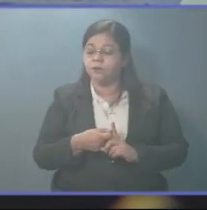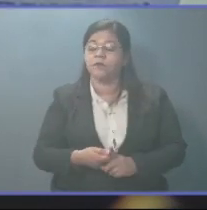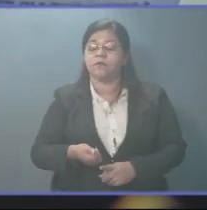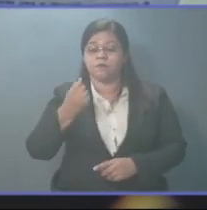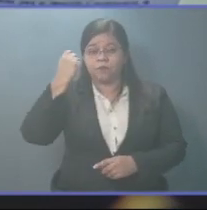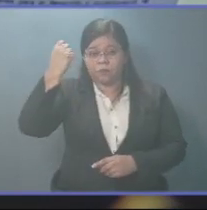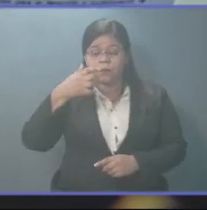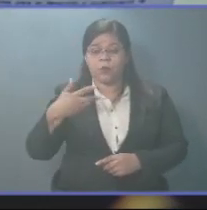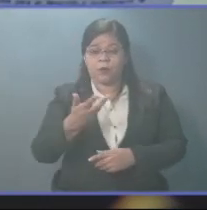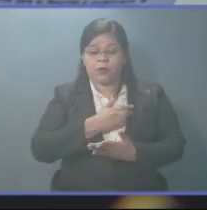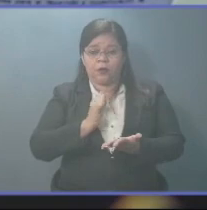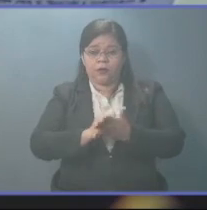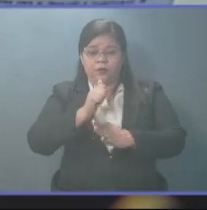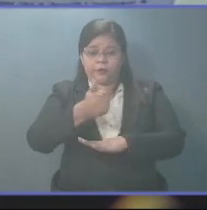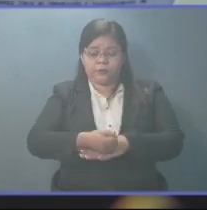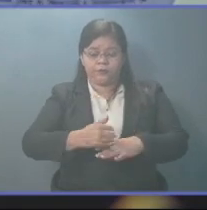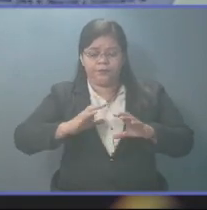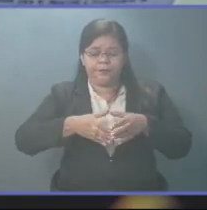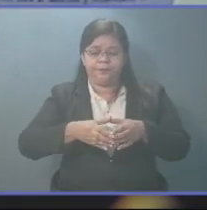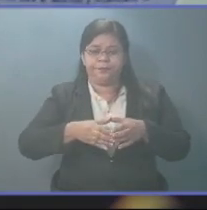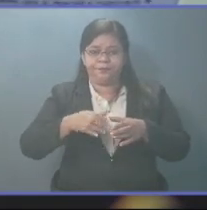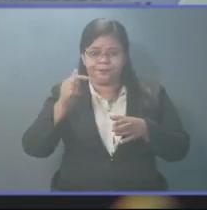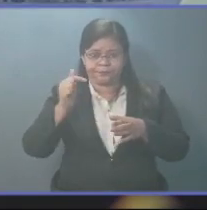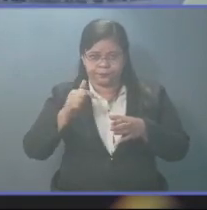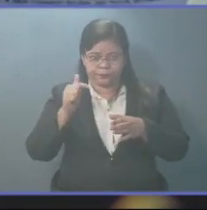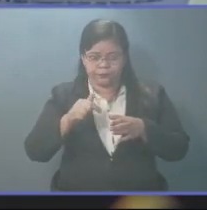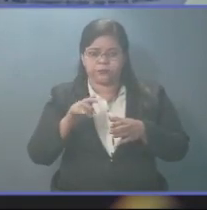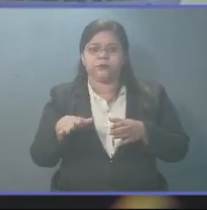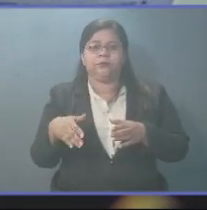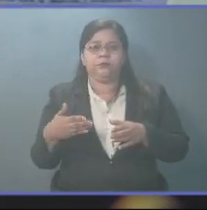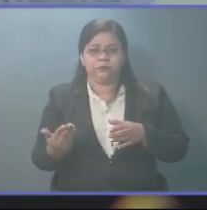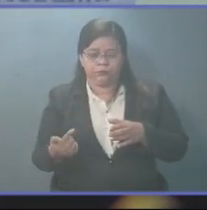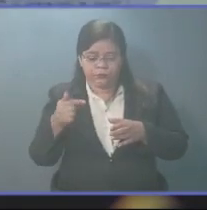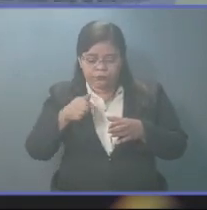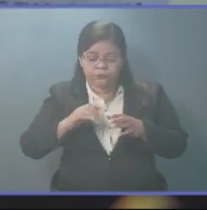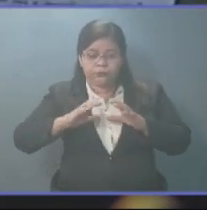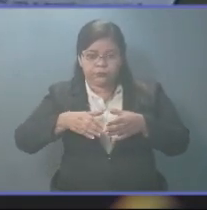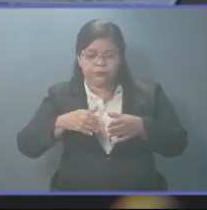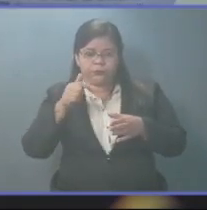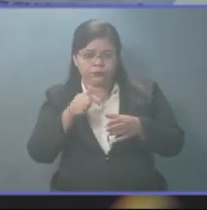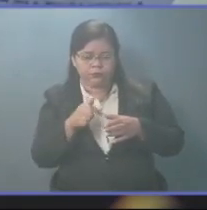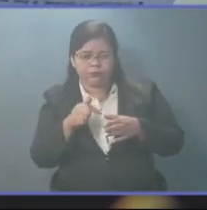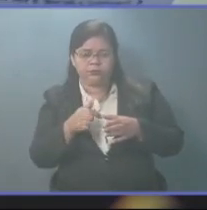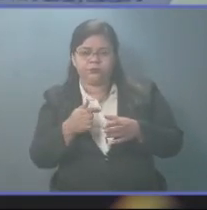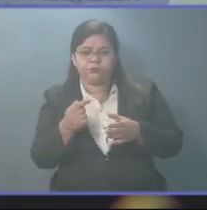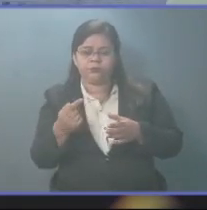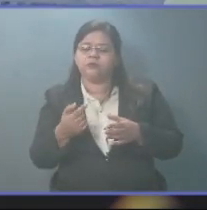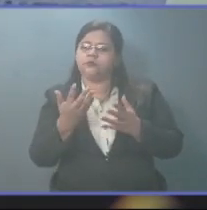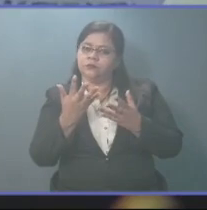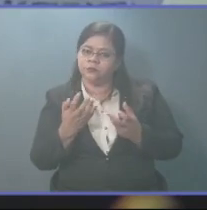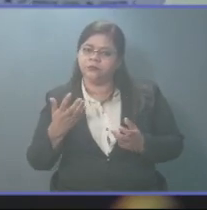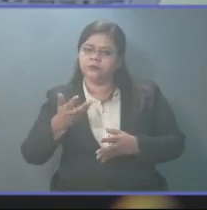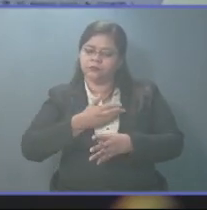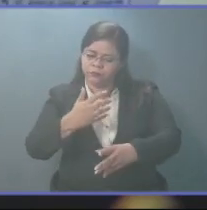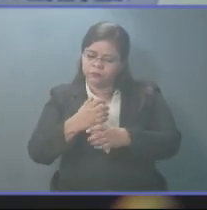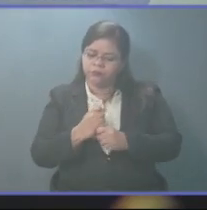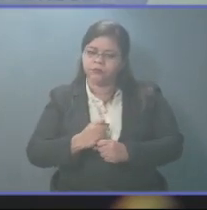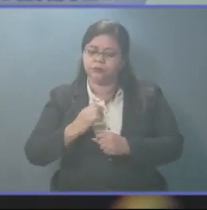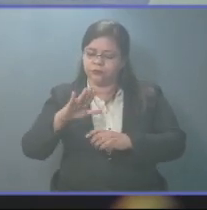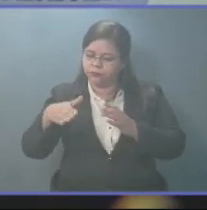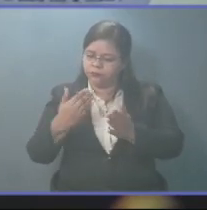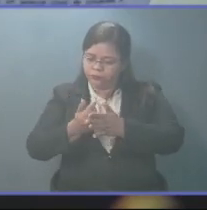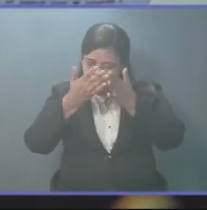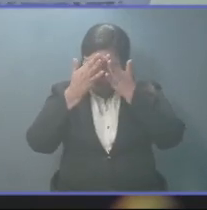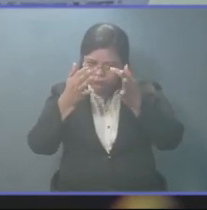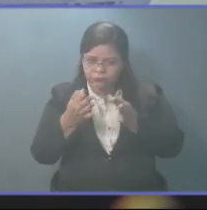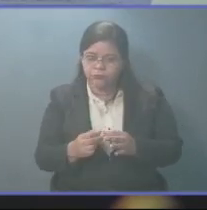imprescindible conformar y activar el comité actuarial, ya que por medio de dicho comité se pretende asegurar que las decisiones en materia